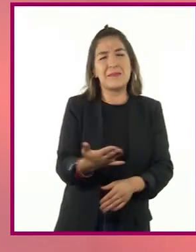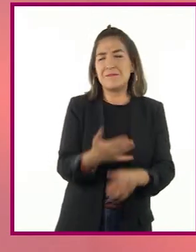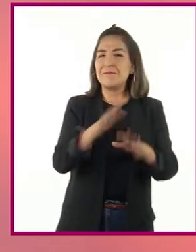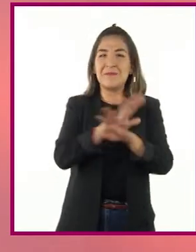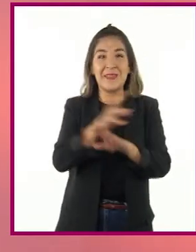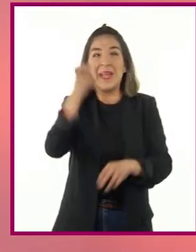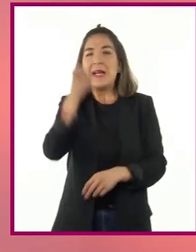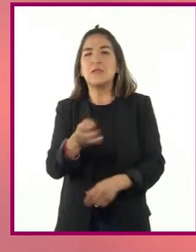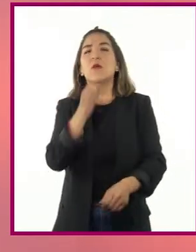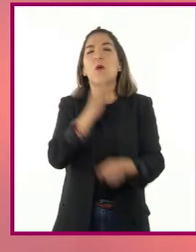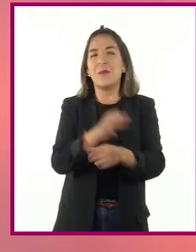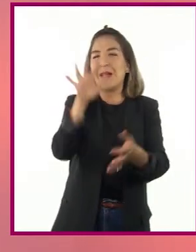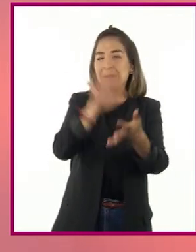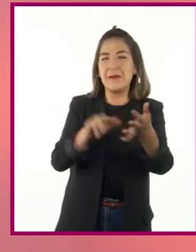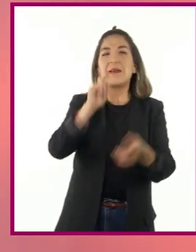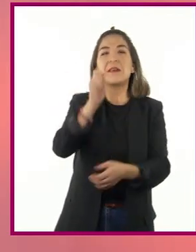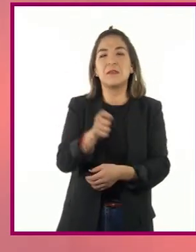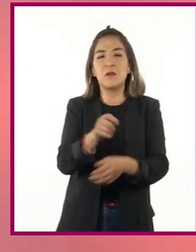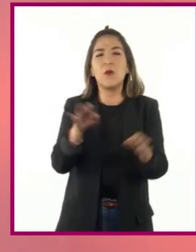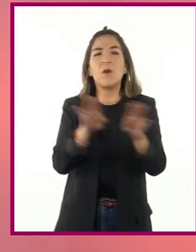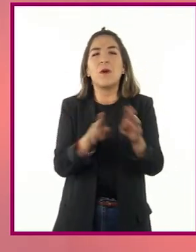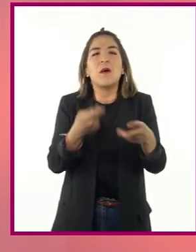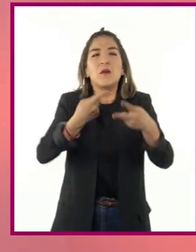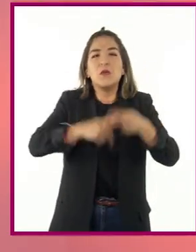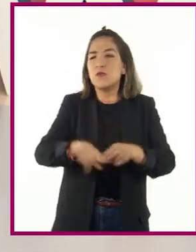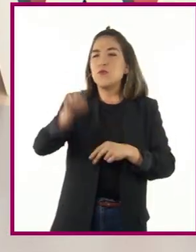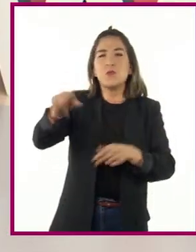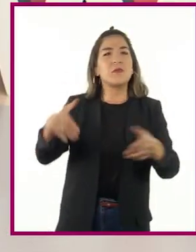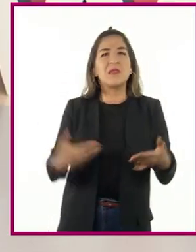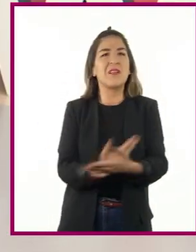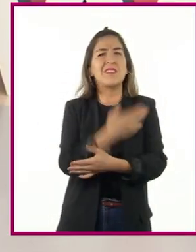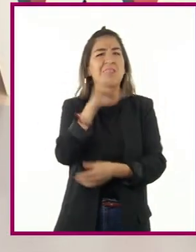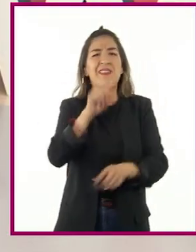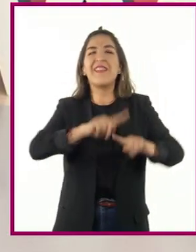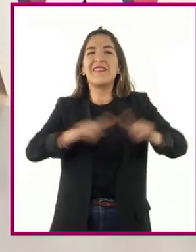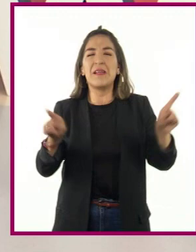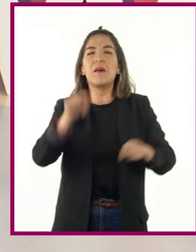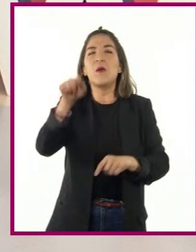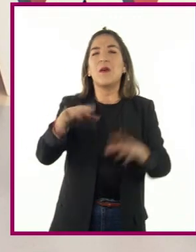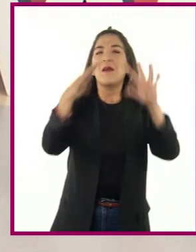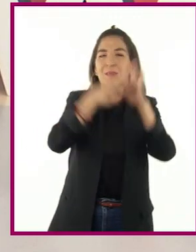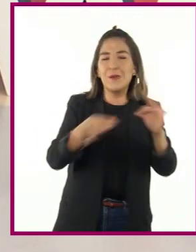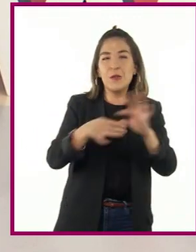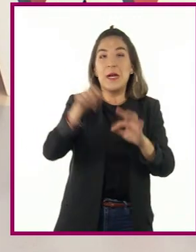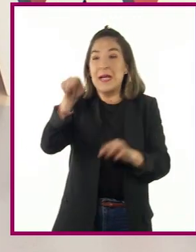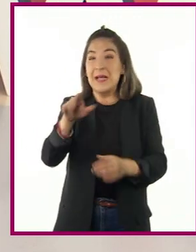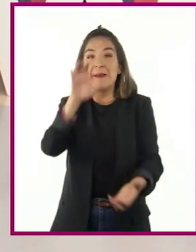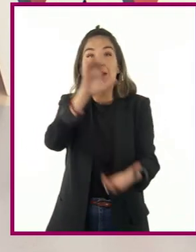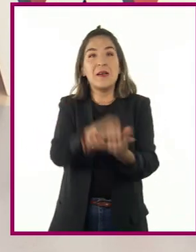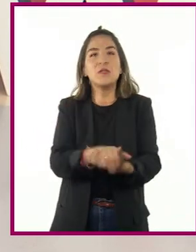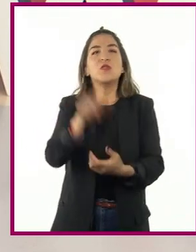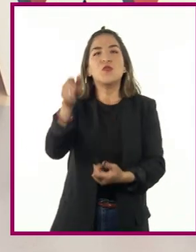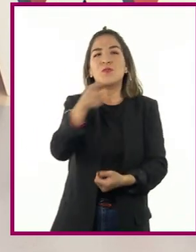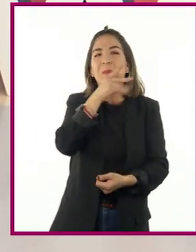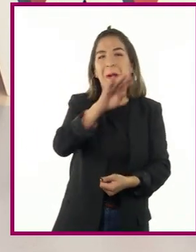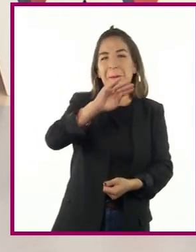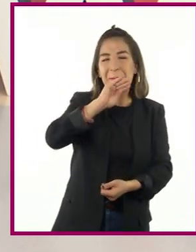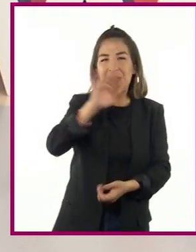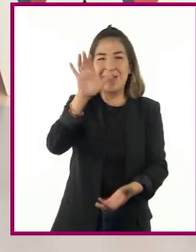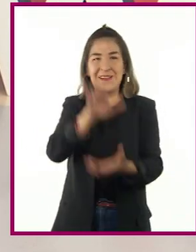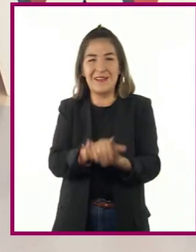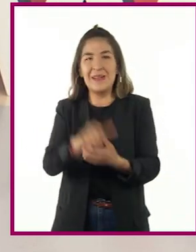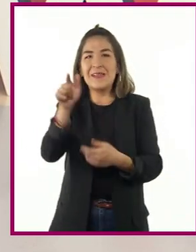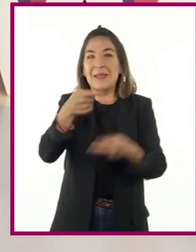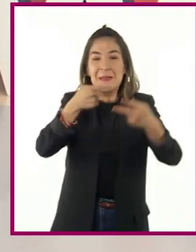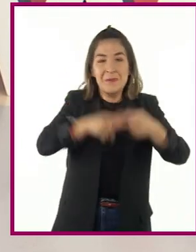texto me llamó la atención que no comenzara con su nacimiento, sino contándonos desde el matrimonio de sus padres.